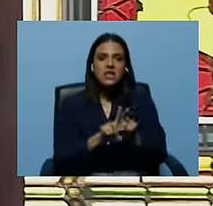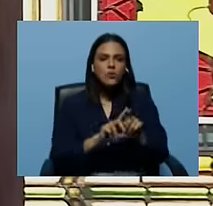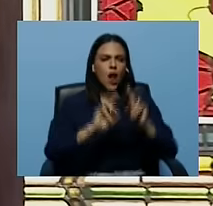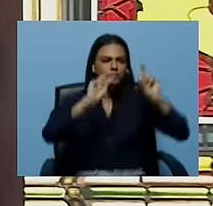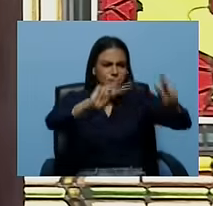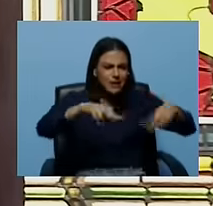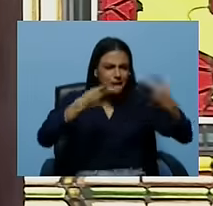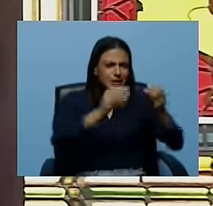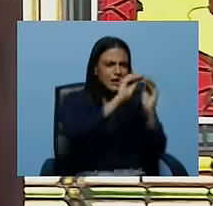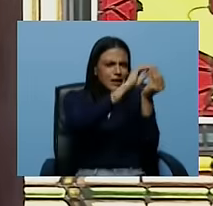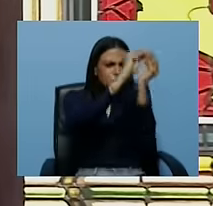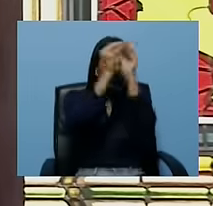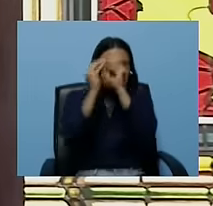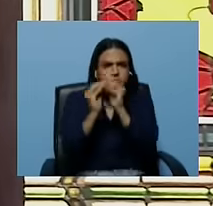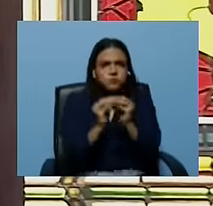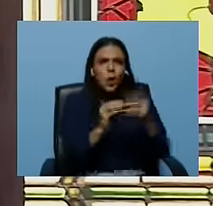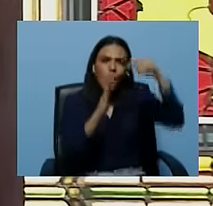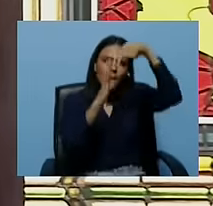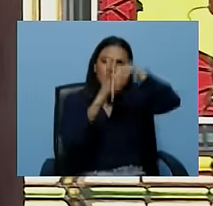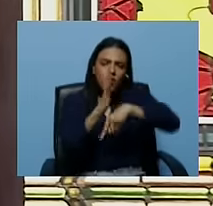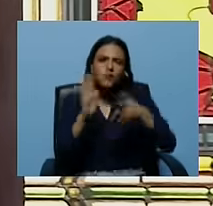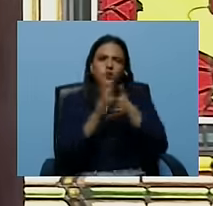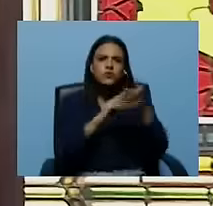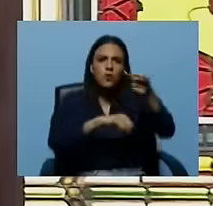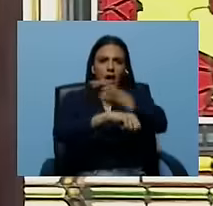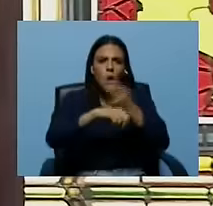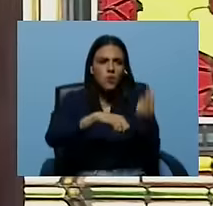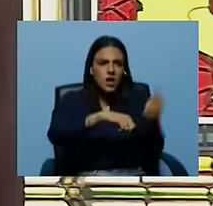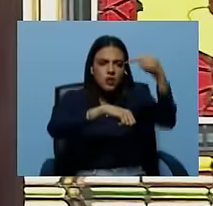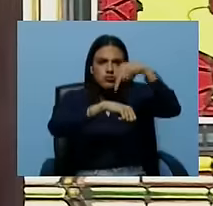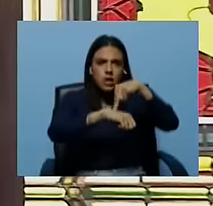profunda del gobierno nacional